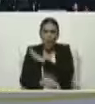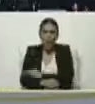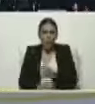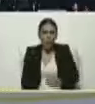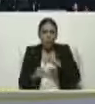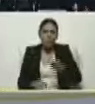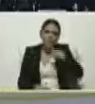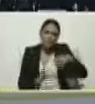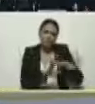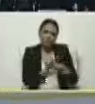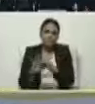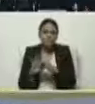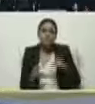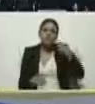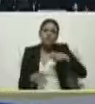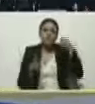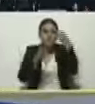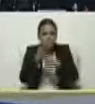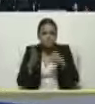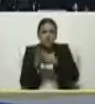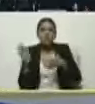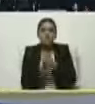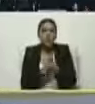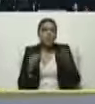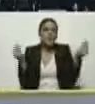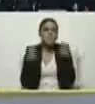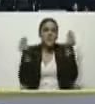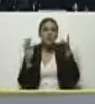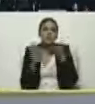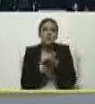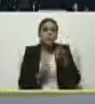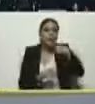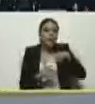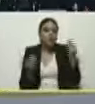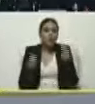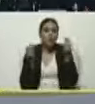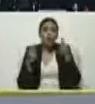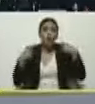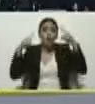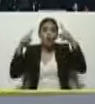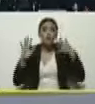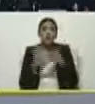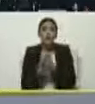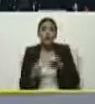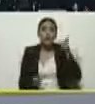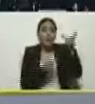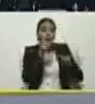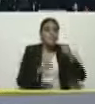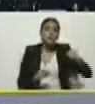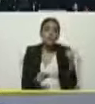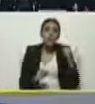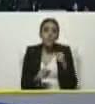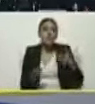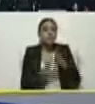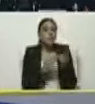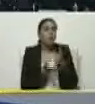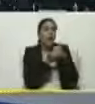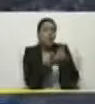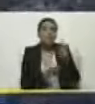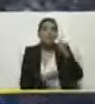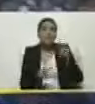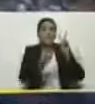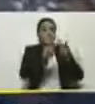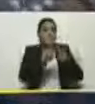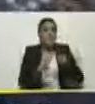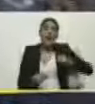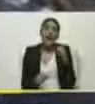tenemos que perseverar en la mejoría de las condiciones de vida de la familia policial, en la vivienda para la policía,